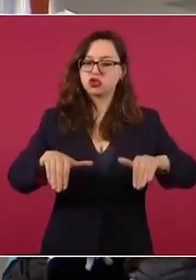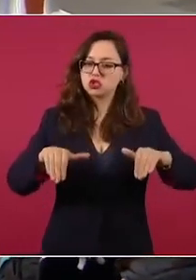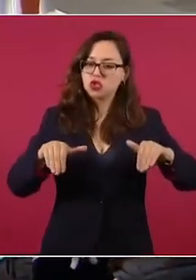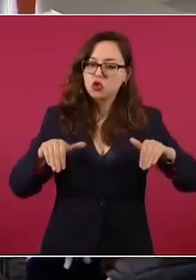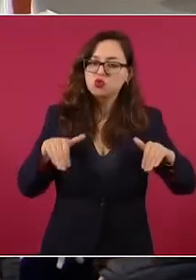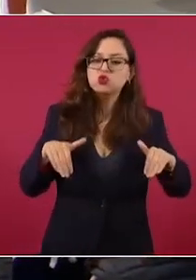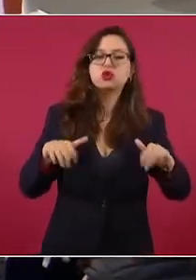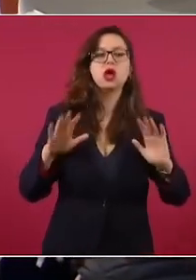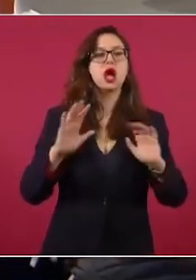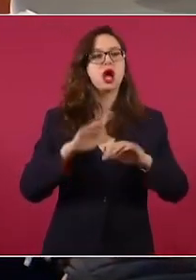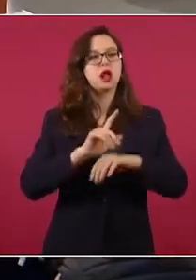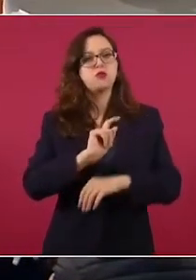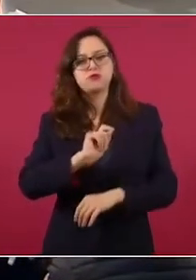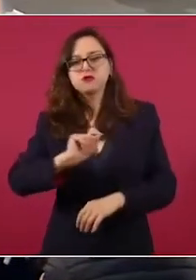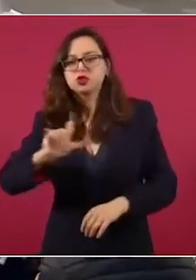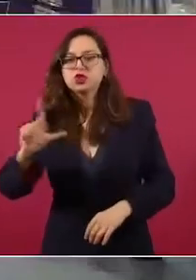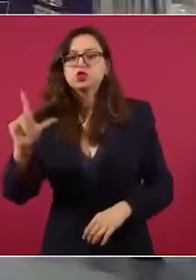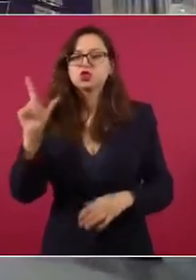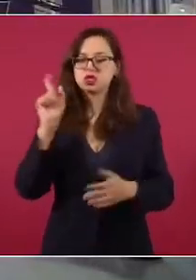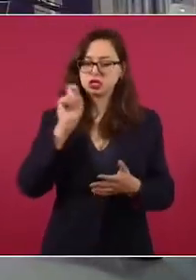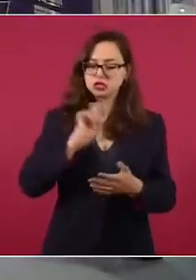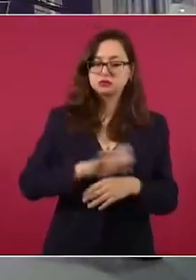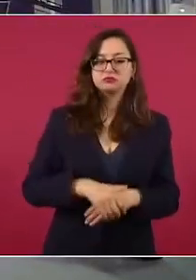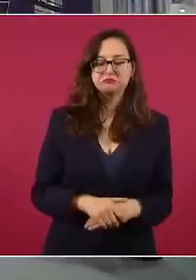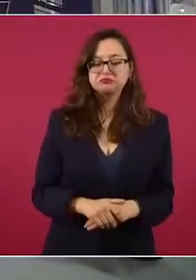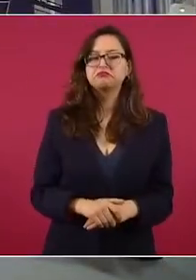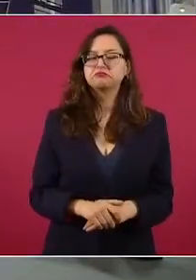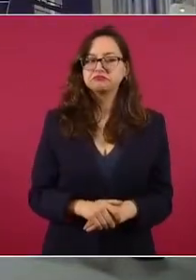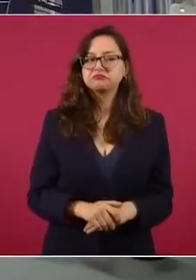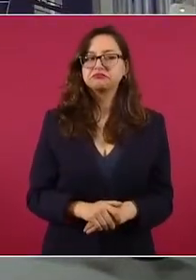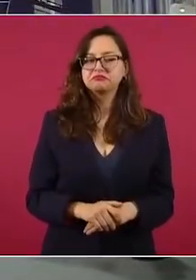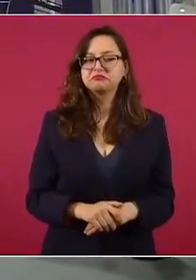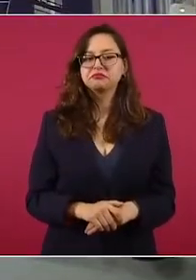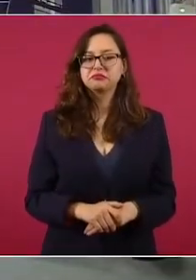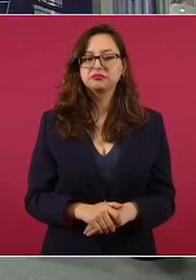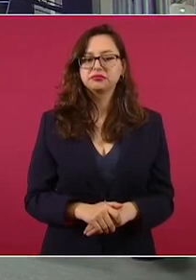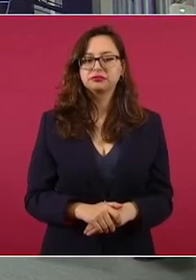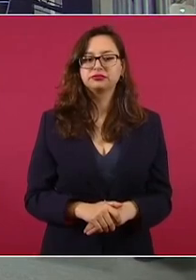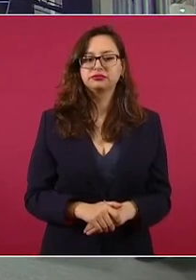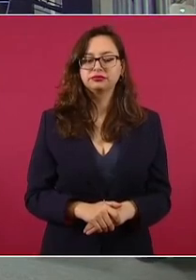buen escritor, casi todos ellos